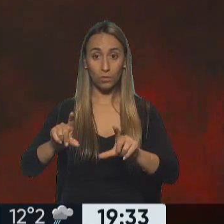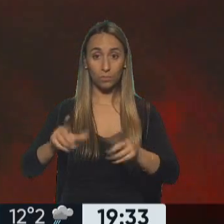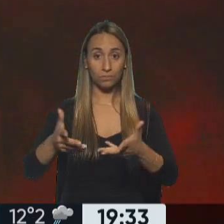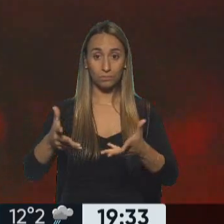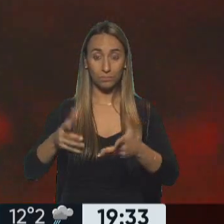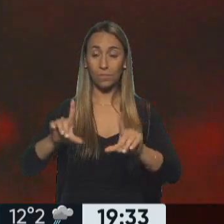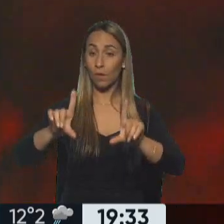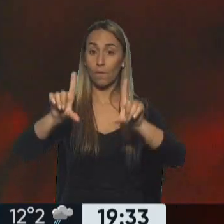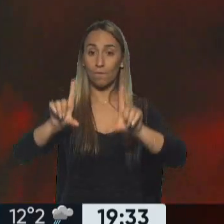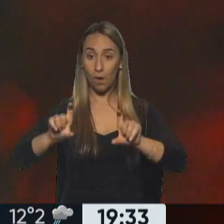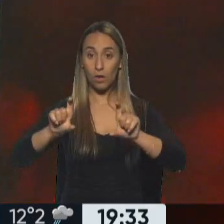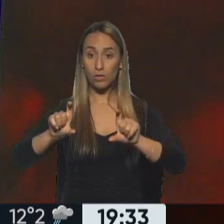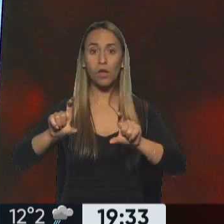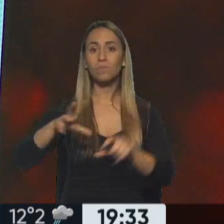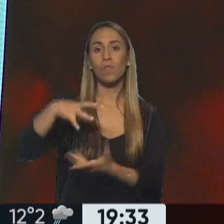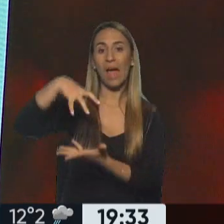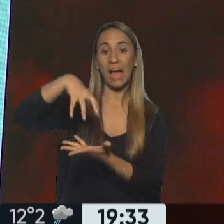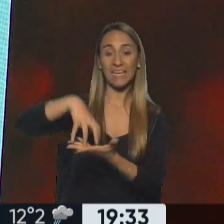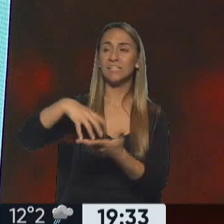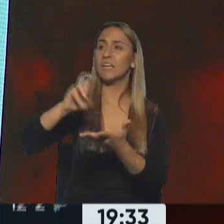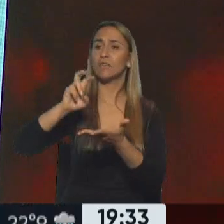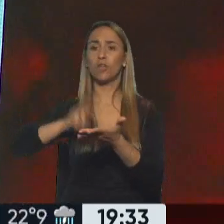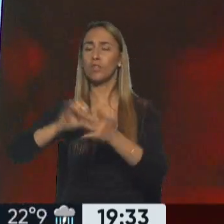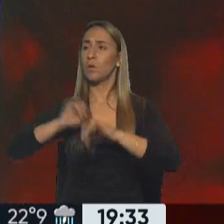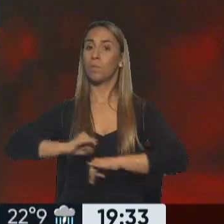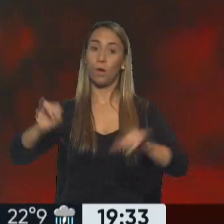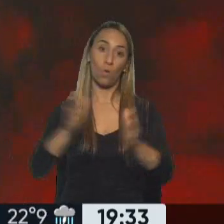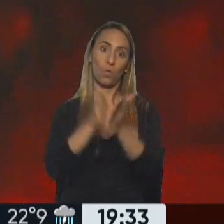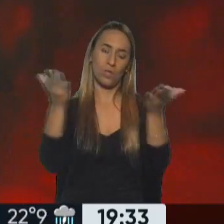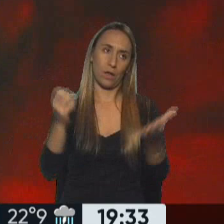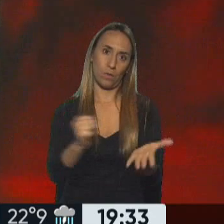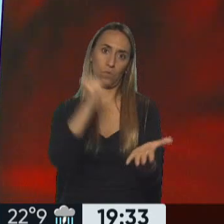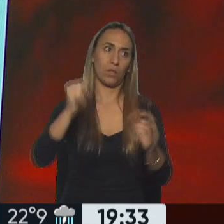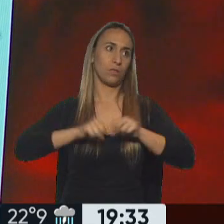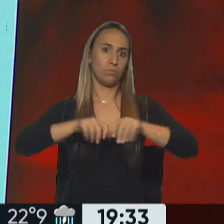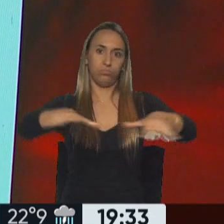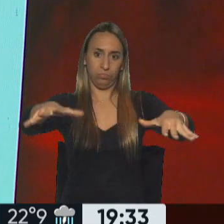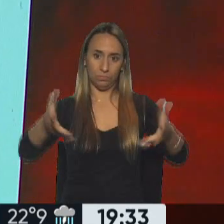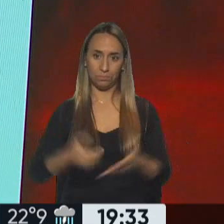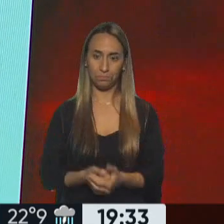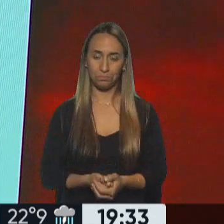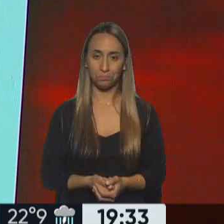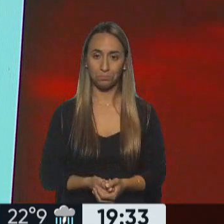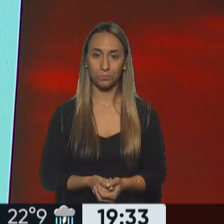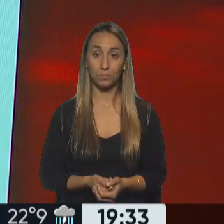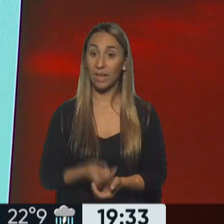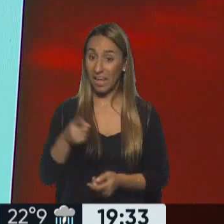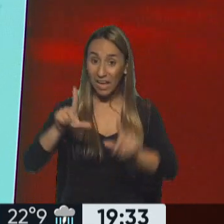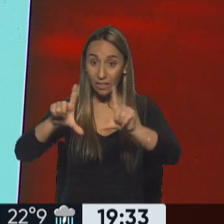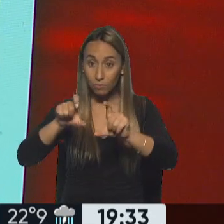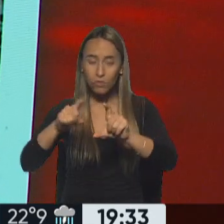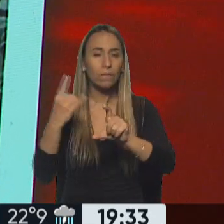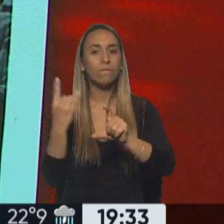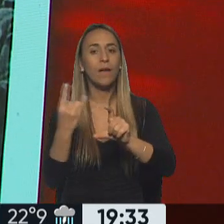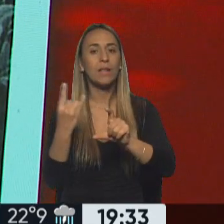retratada por una agencia de noticias y publicada por un diario de importantes circulación pero esta foto es falsa